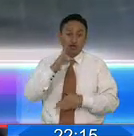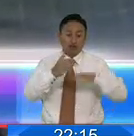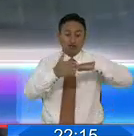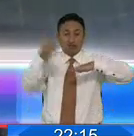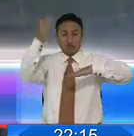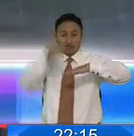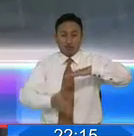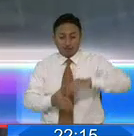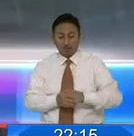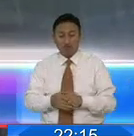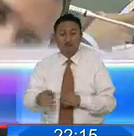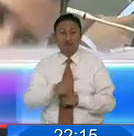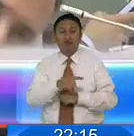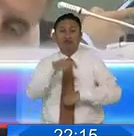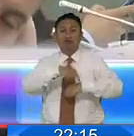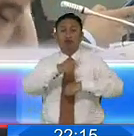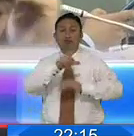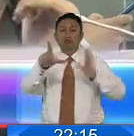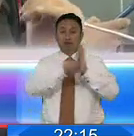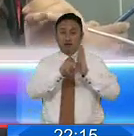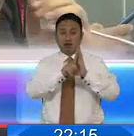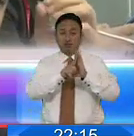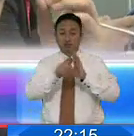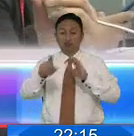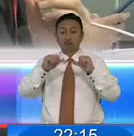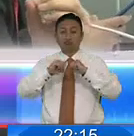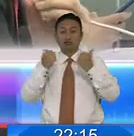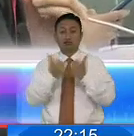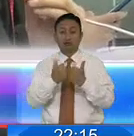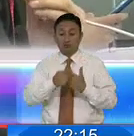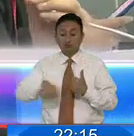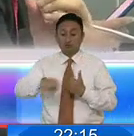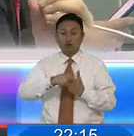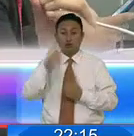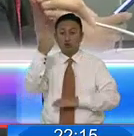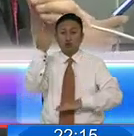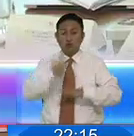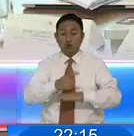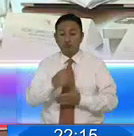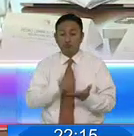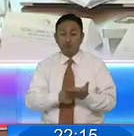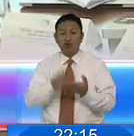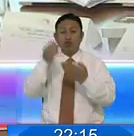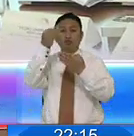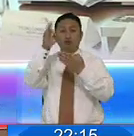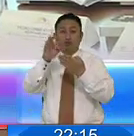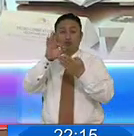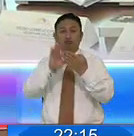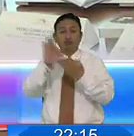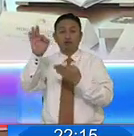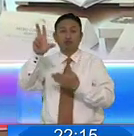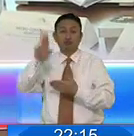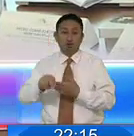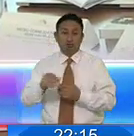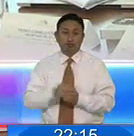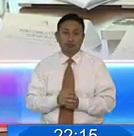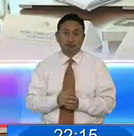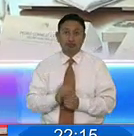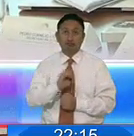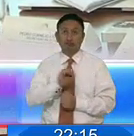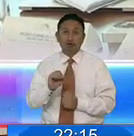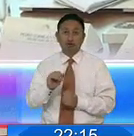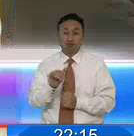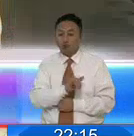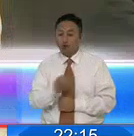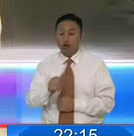que sobra del plazo dado por la ley para que la asamblea trate y en un solo debate apruebe el presupuesto estatal caso contrario ingresar a tal